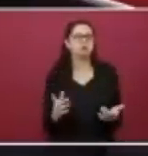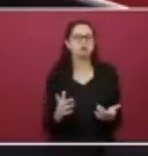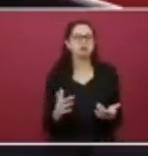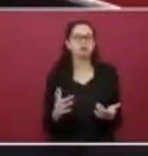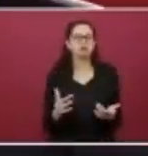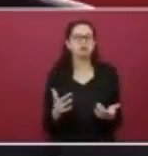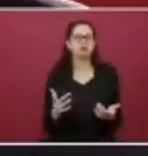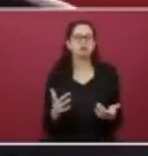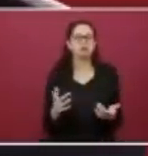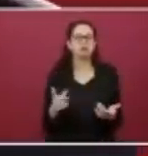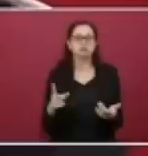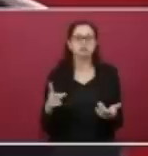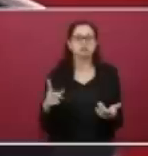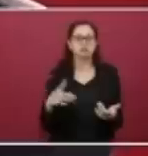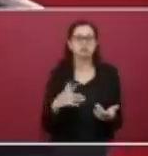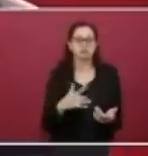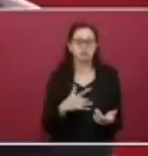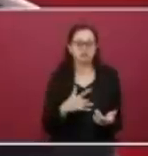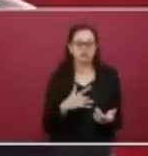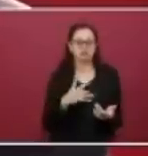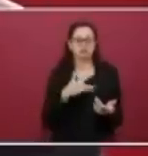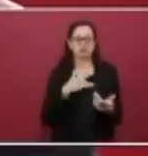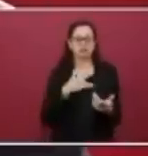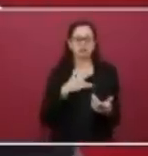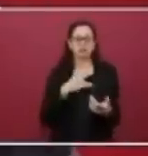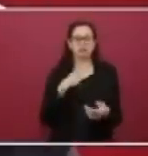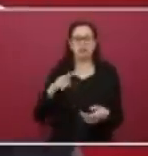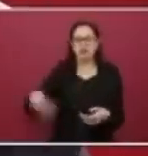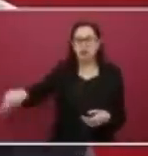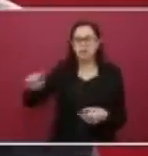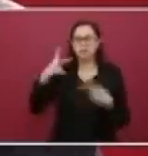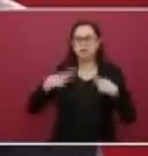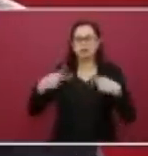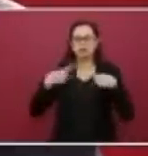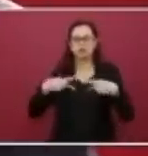la gente que se expresa en una asamblea